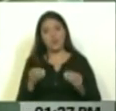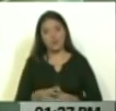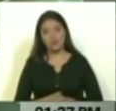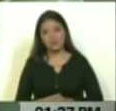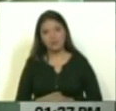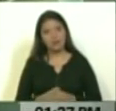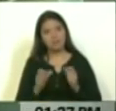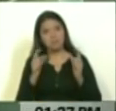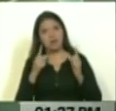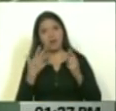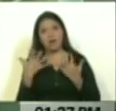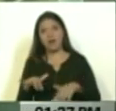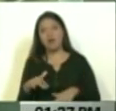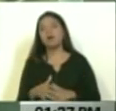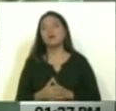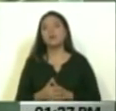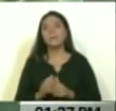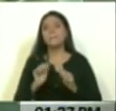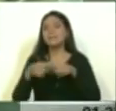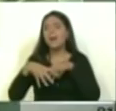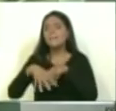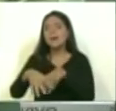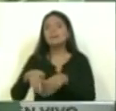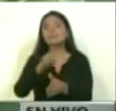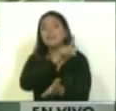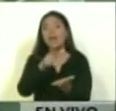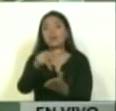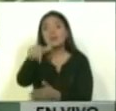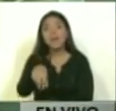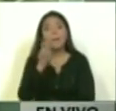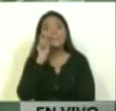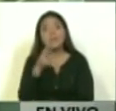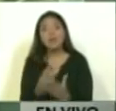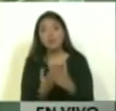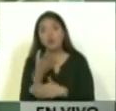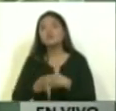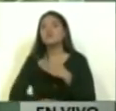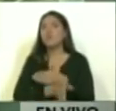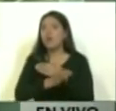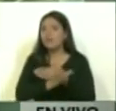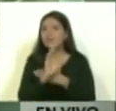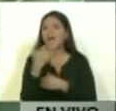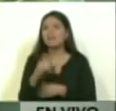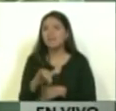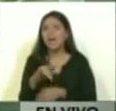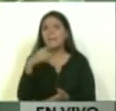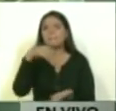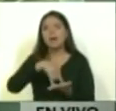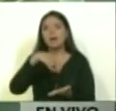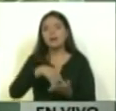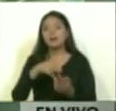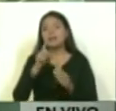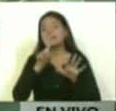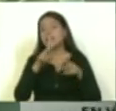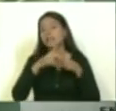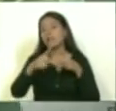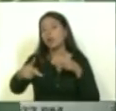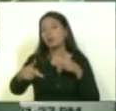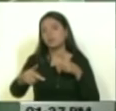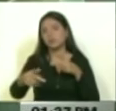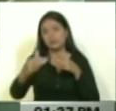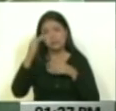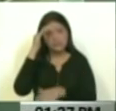impresionante, cuando la cabeza de la marcha estaba llegando aquí a Miraflores, todavía andaba por Parque Carabobo, 6 kilómetros para allá.